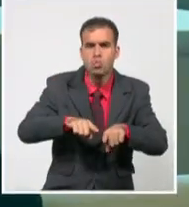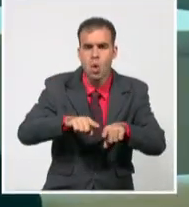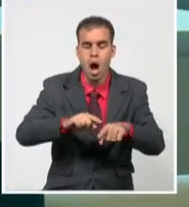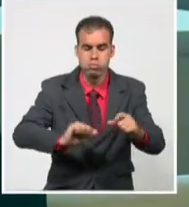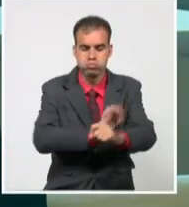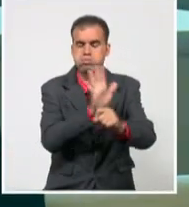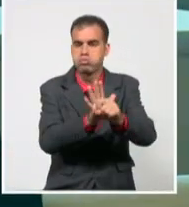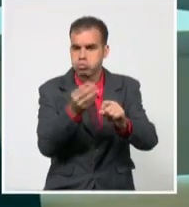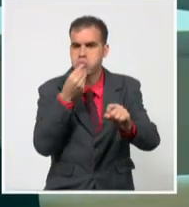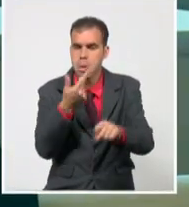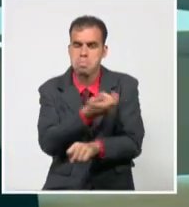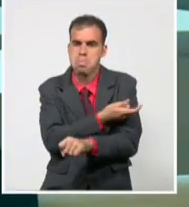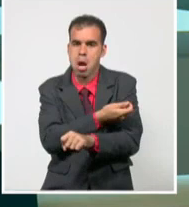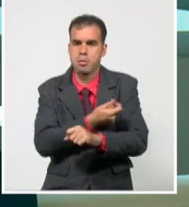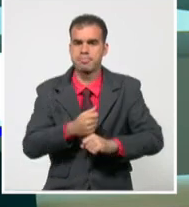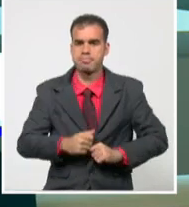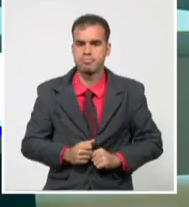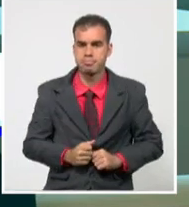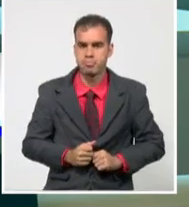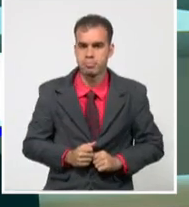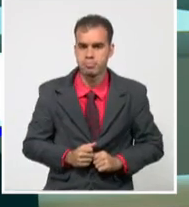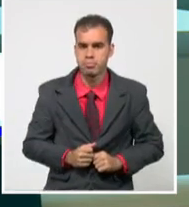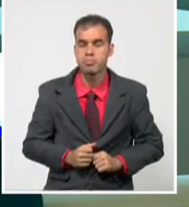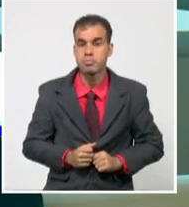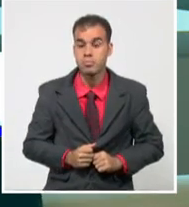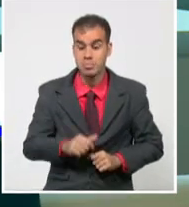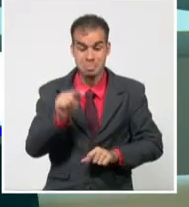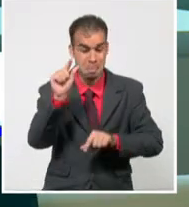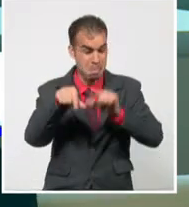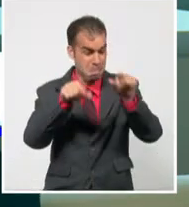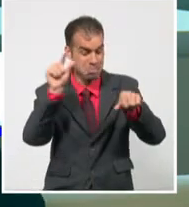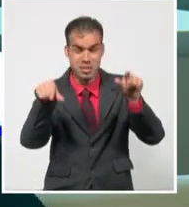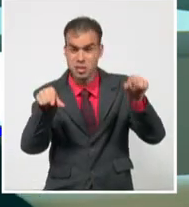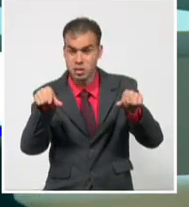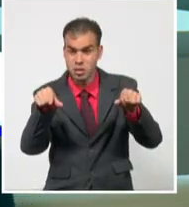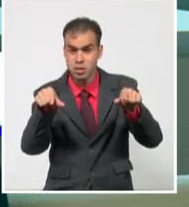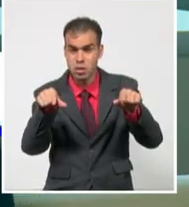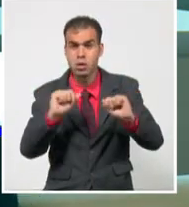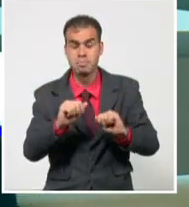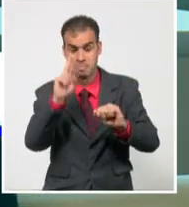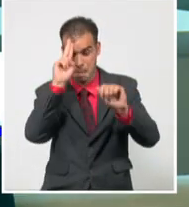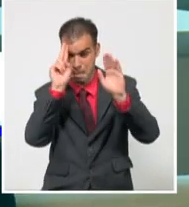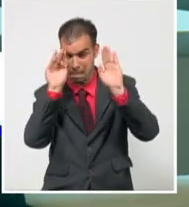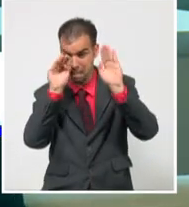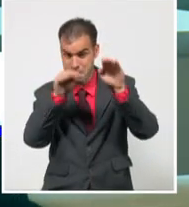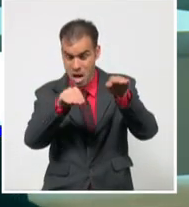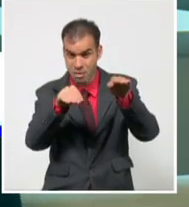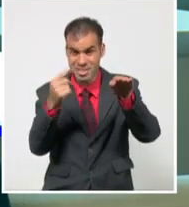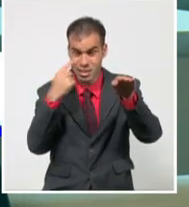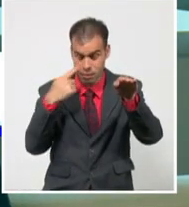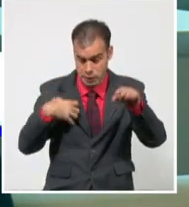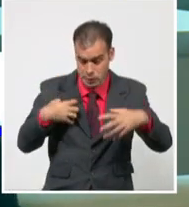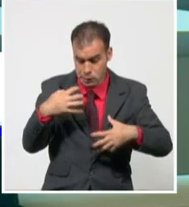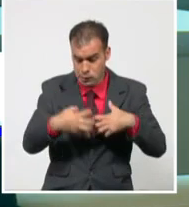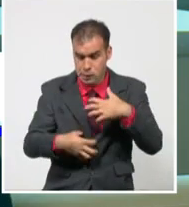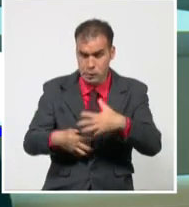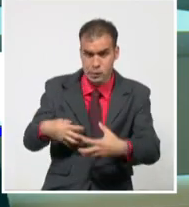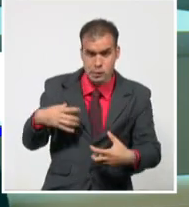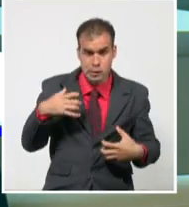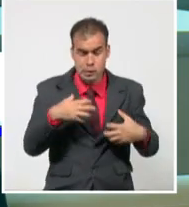una supervivencia muy grande en los pacientes. Las citoquinas que provocan este